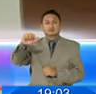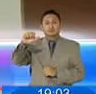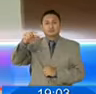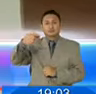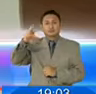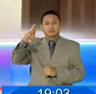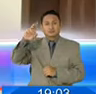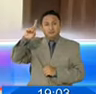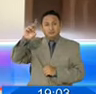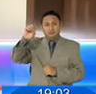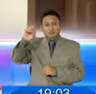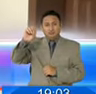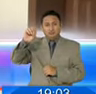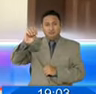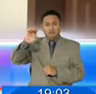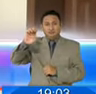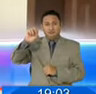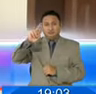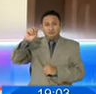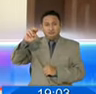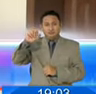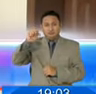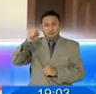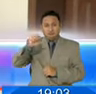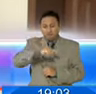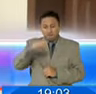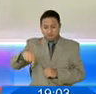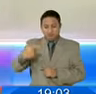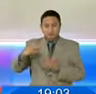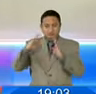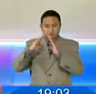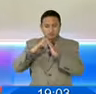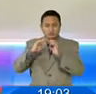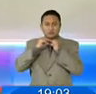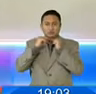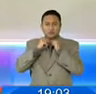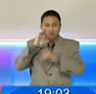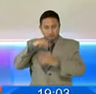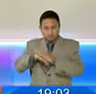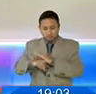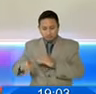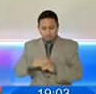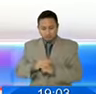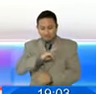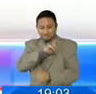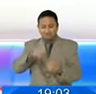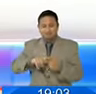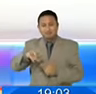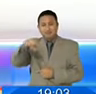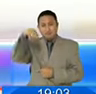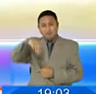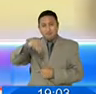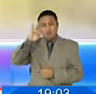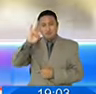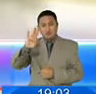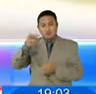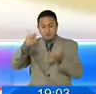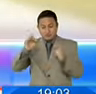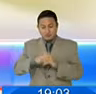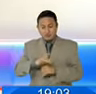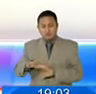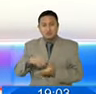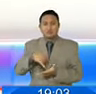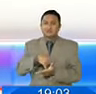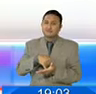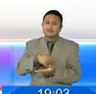conocoto en la casa Der retio para sacerdotes católicos hasta este martes 7 de febrero cuando debilitado debido